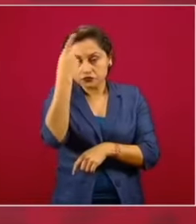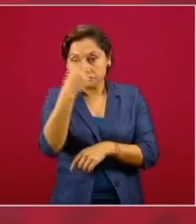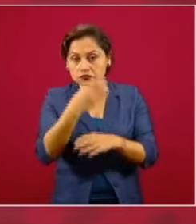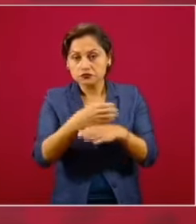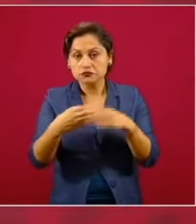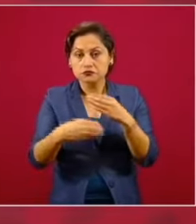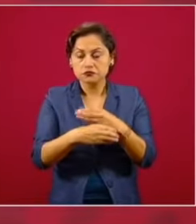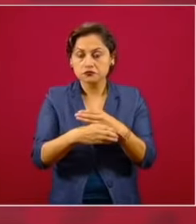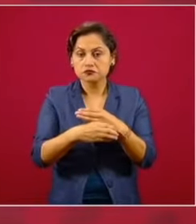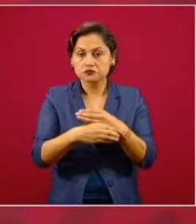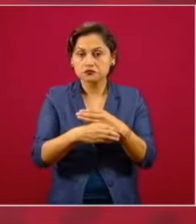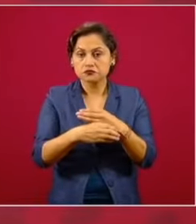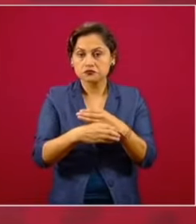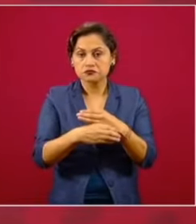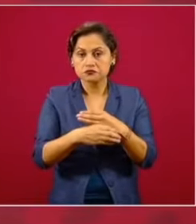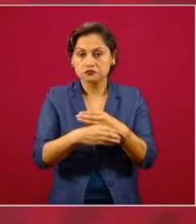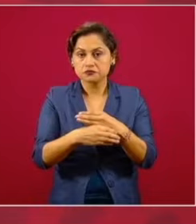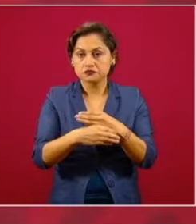patrimoniales es